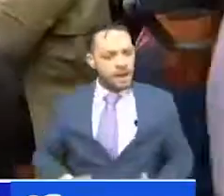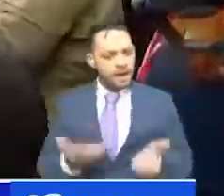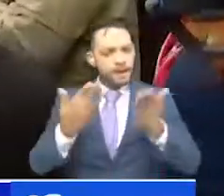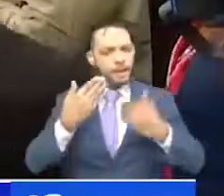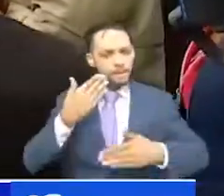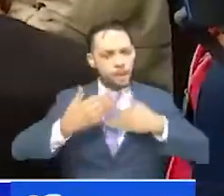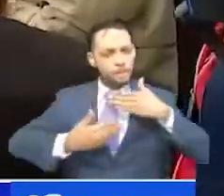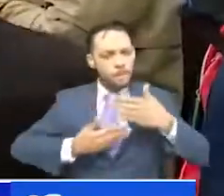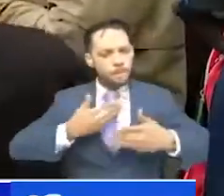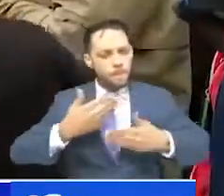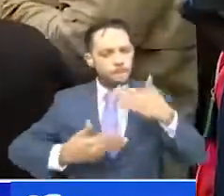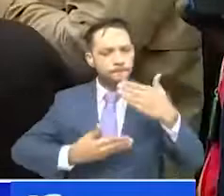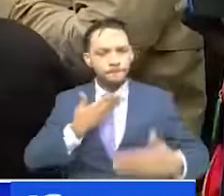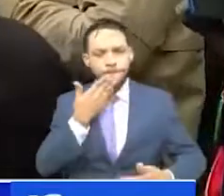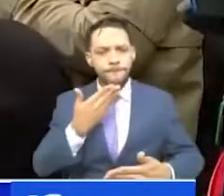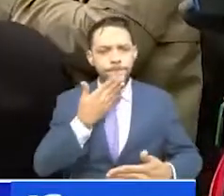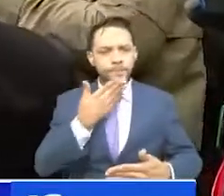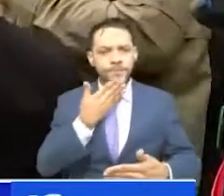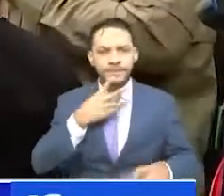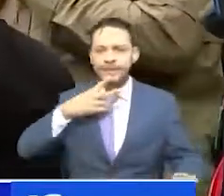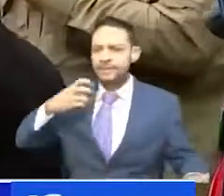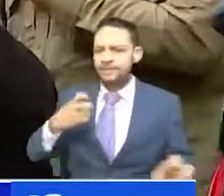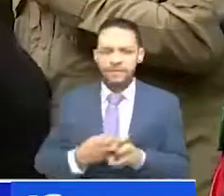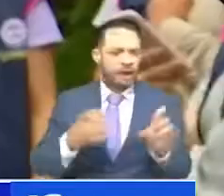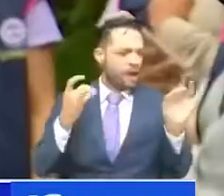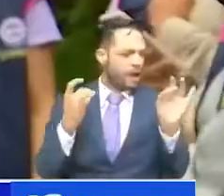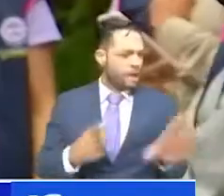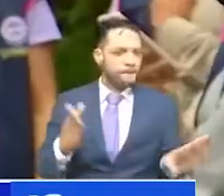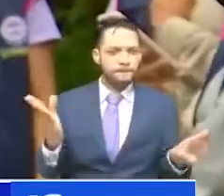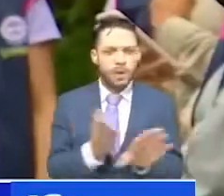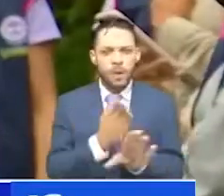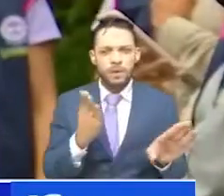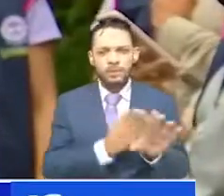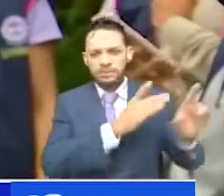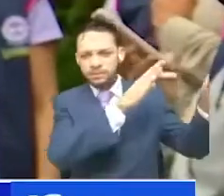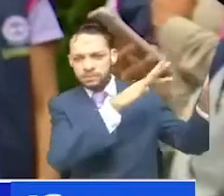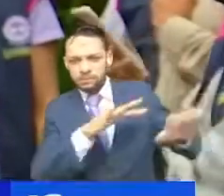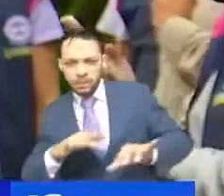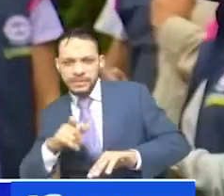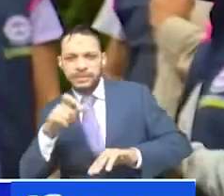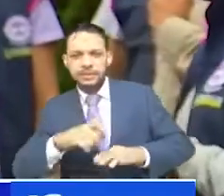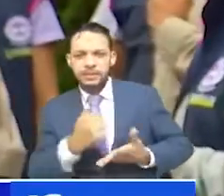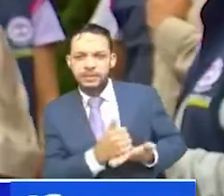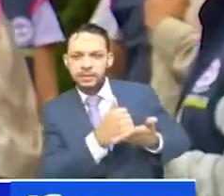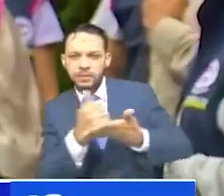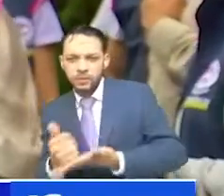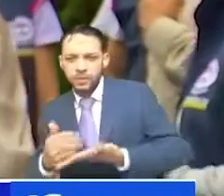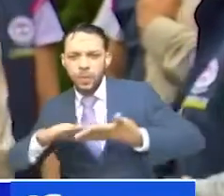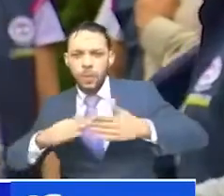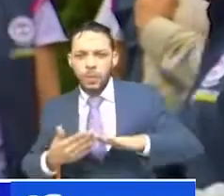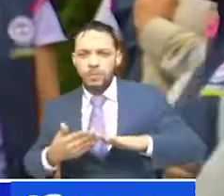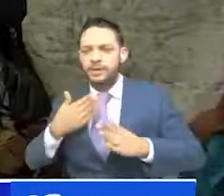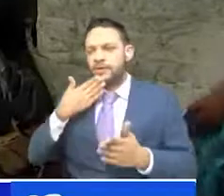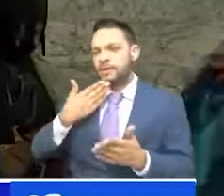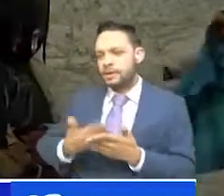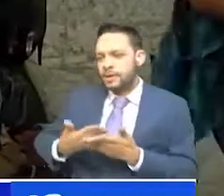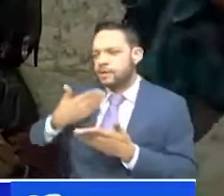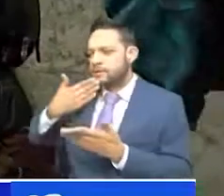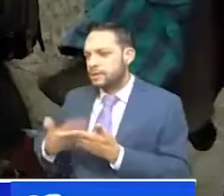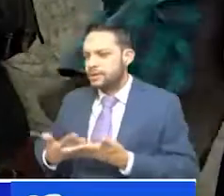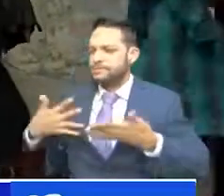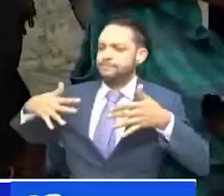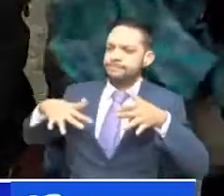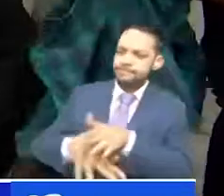poco ir superando quizá el peor día de sus vidas. Ese granito de arena para toda la comunidad y de verdad pues muchas